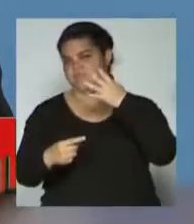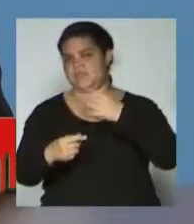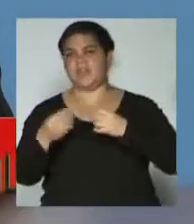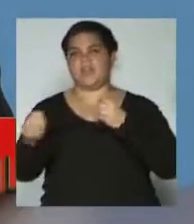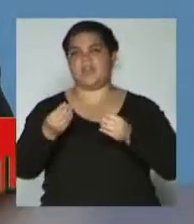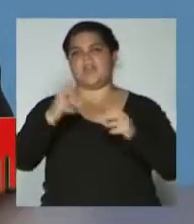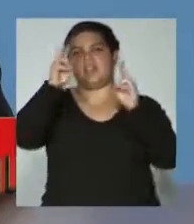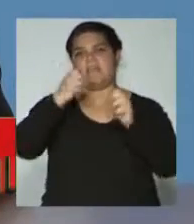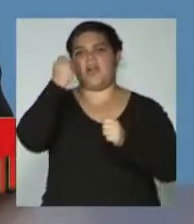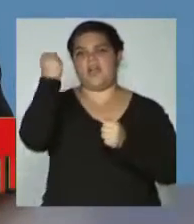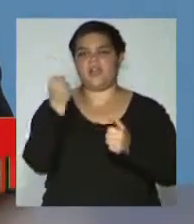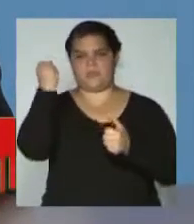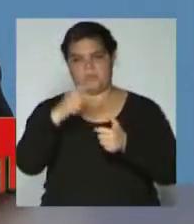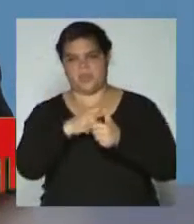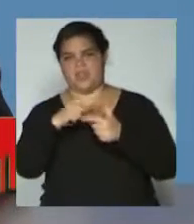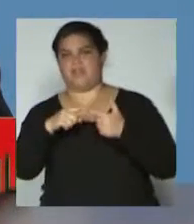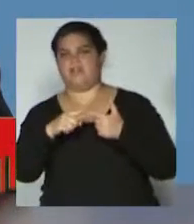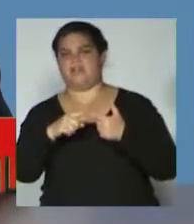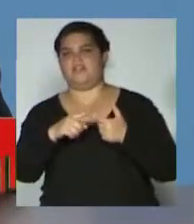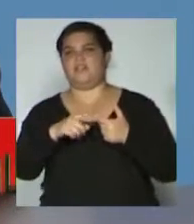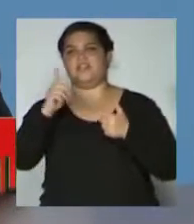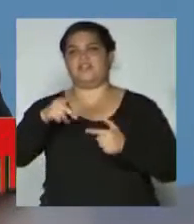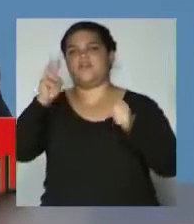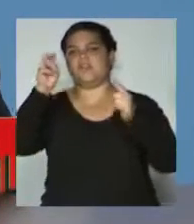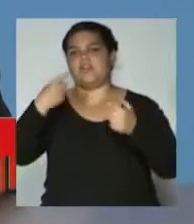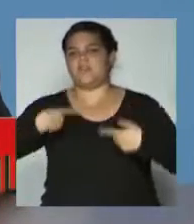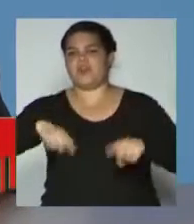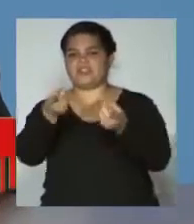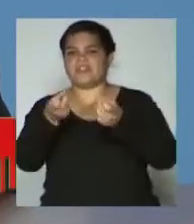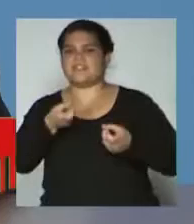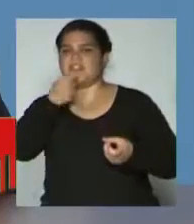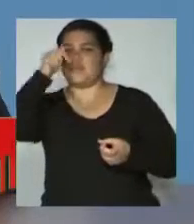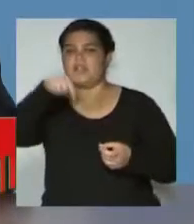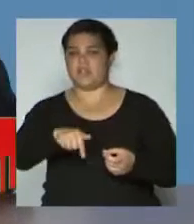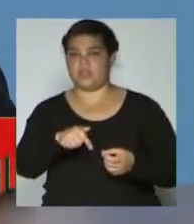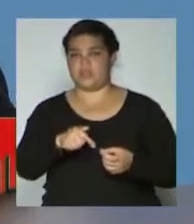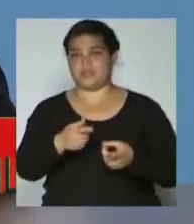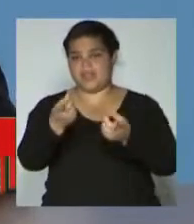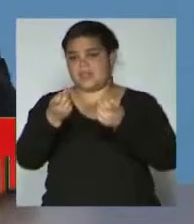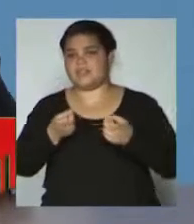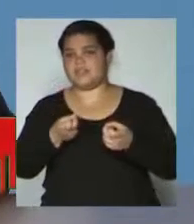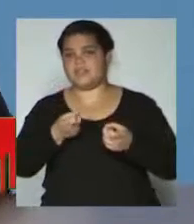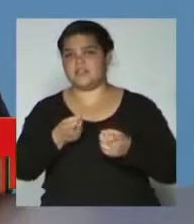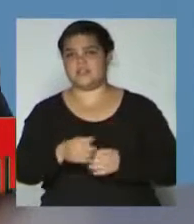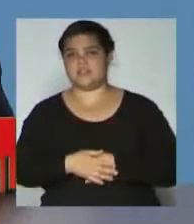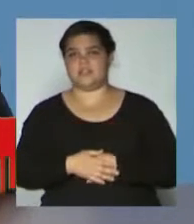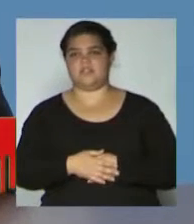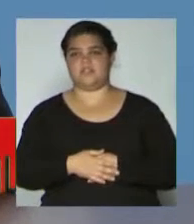con la economía, con temas de real necesidad de Mendoza, fundamentalmente en